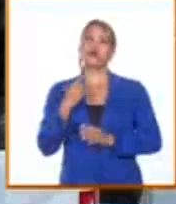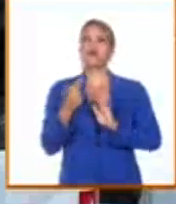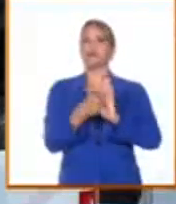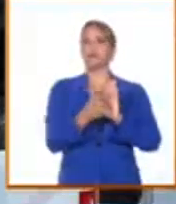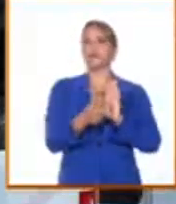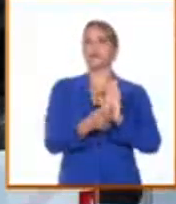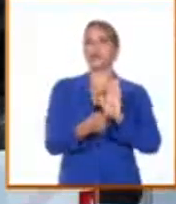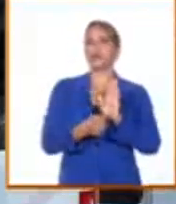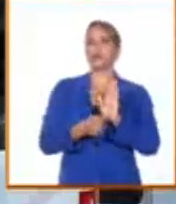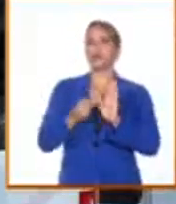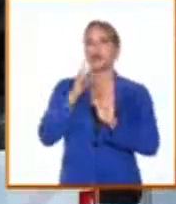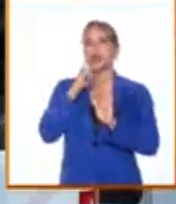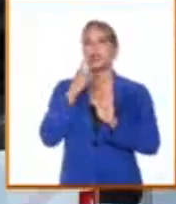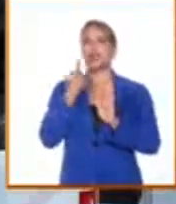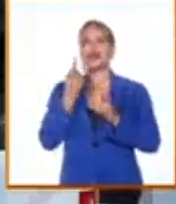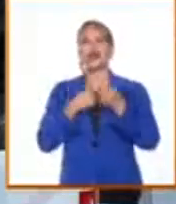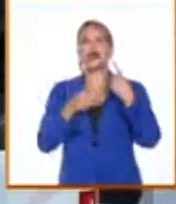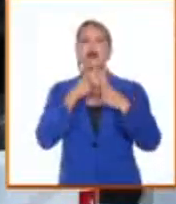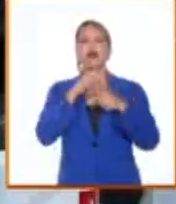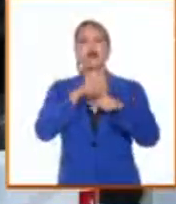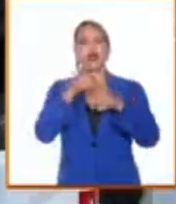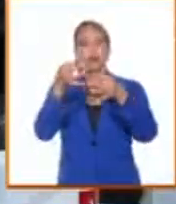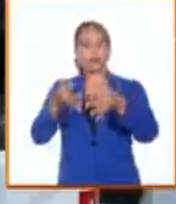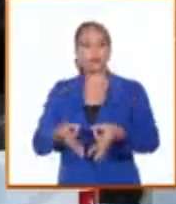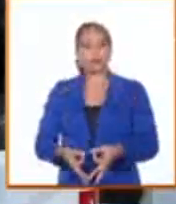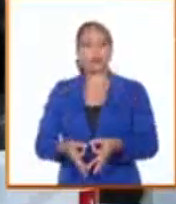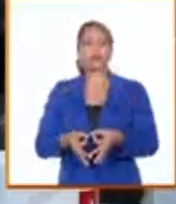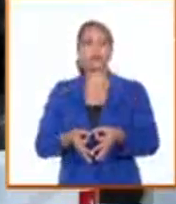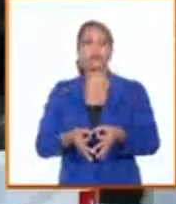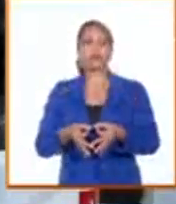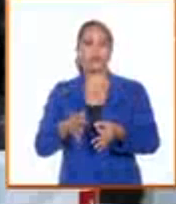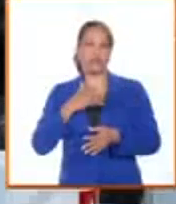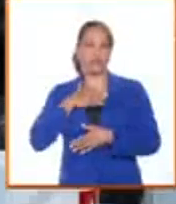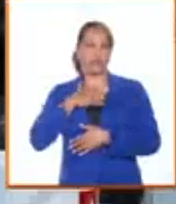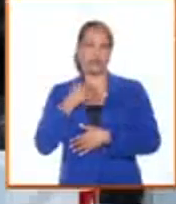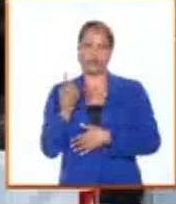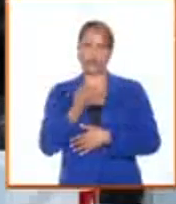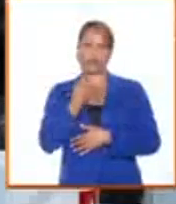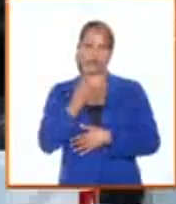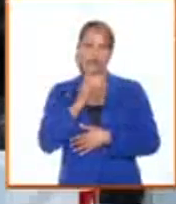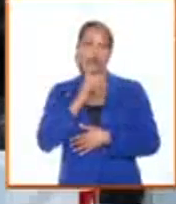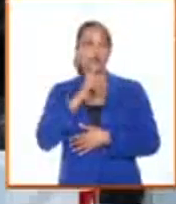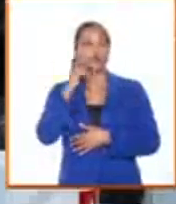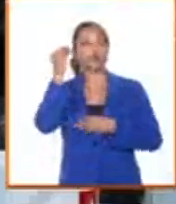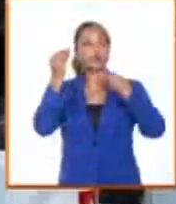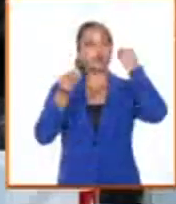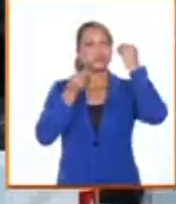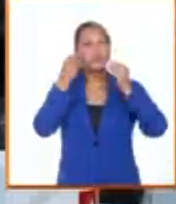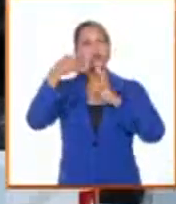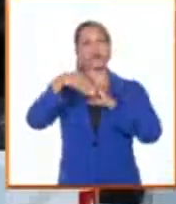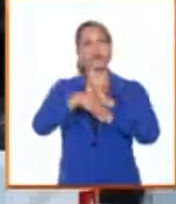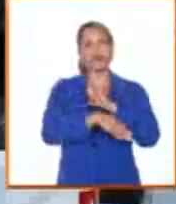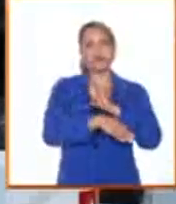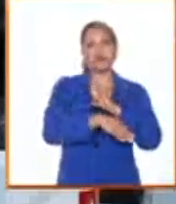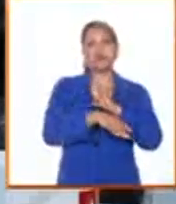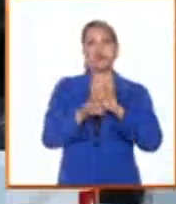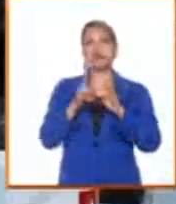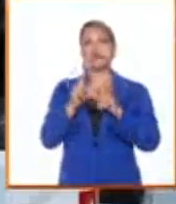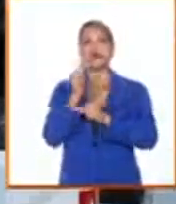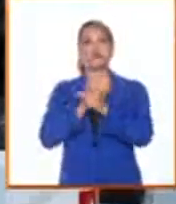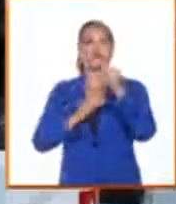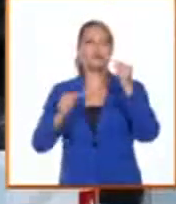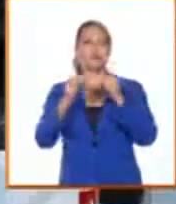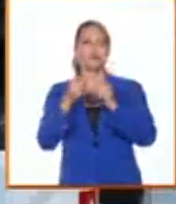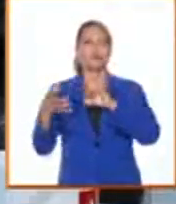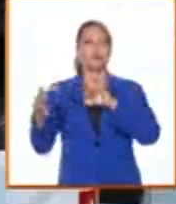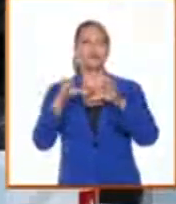alineado con las posiciones más actuales de nuestra propia academia, sino que cuando se profundiza en las principales tendencias, digamos